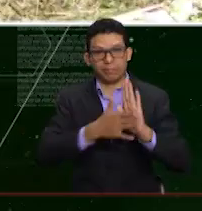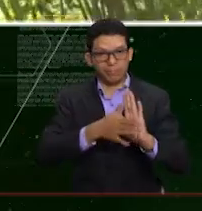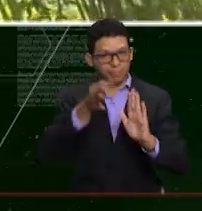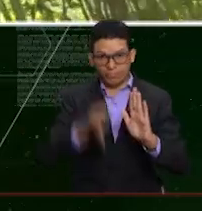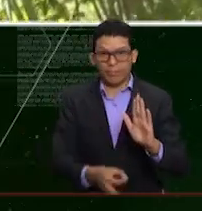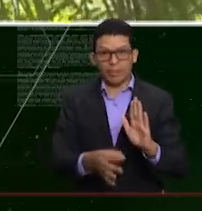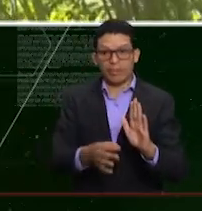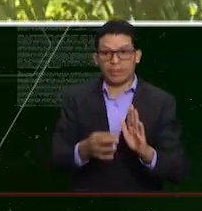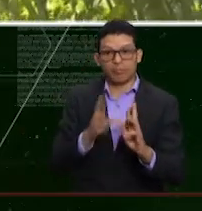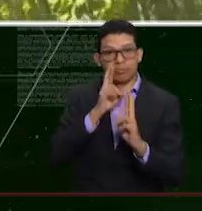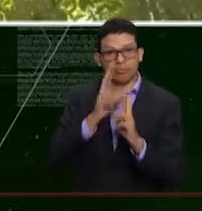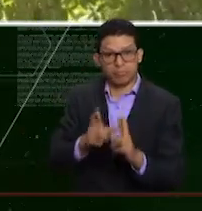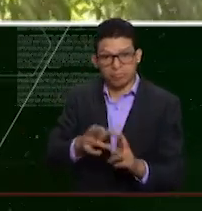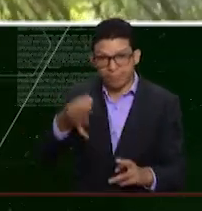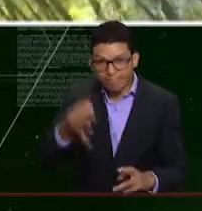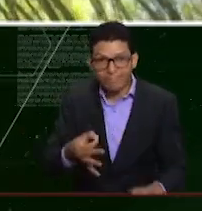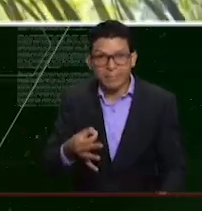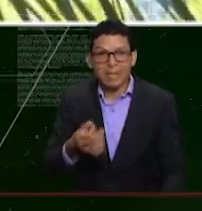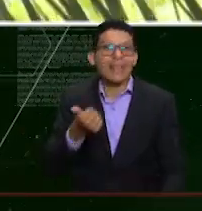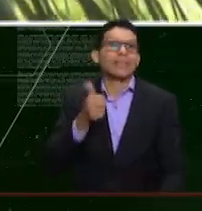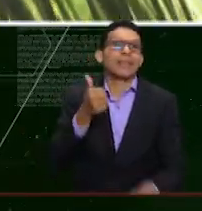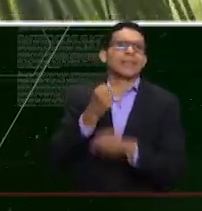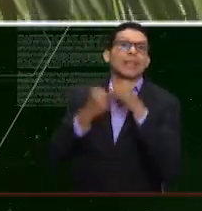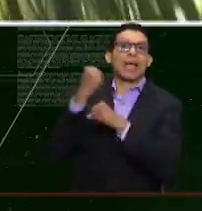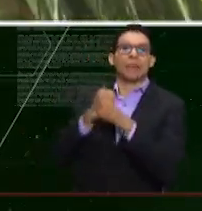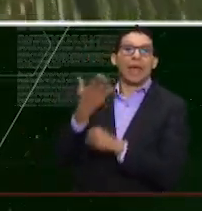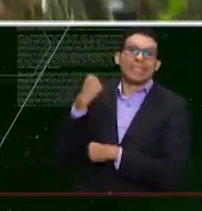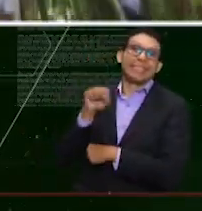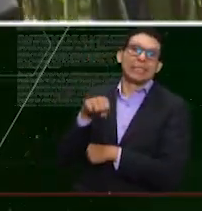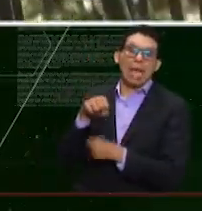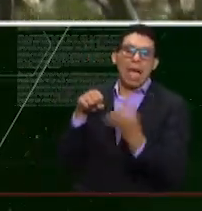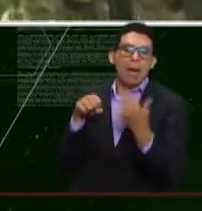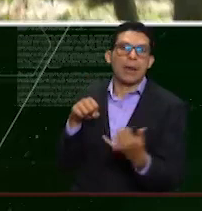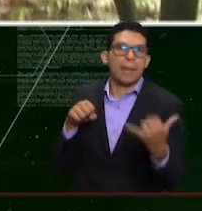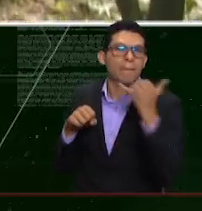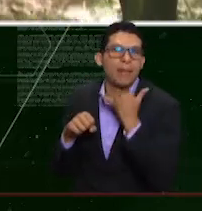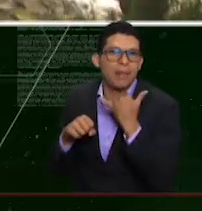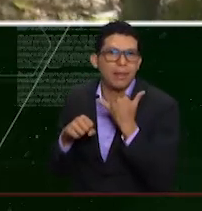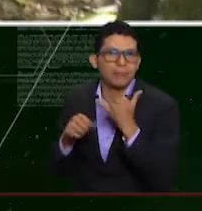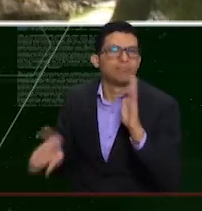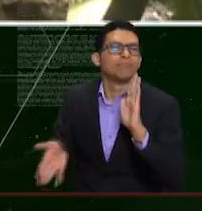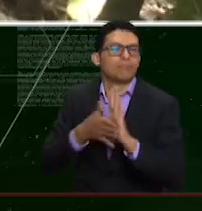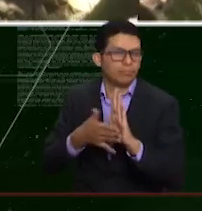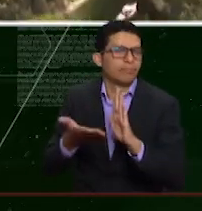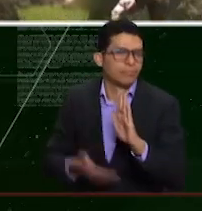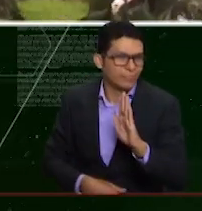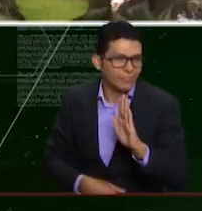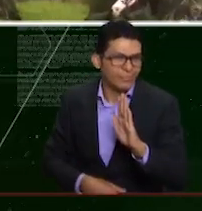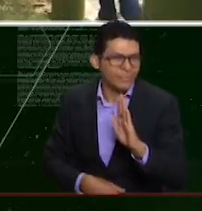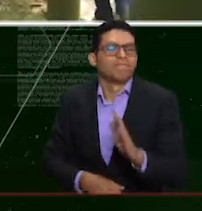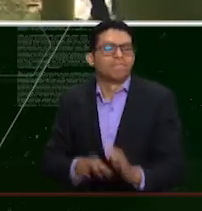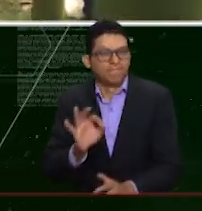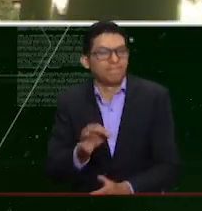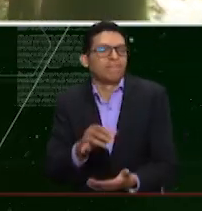del reconocimiento, ¿no? Porque a lo mejor si hace 10 años lo hizo muy bien, pero ahora no lo está haciendo bien, compruébelo, ¿no? Esa es como la recomendación. Exactamente,